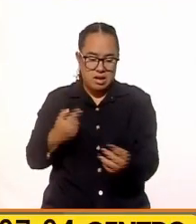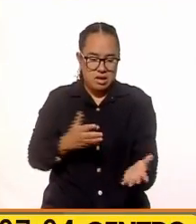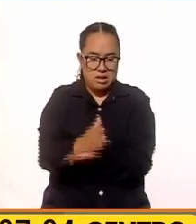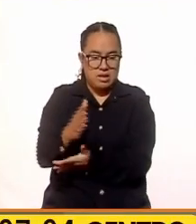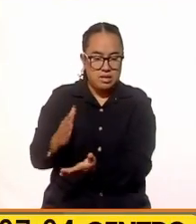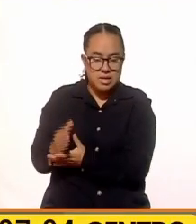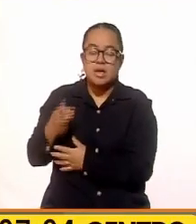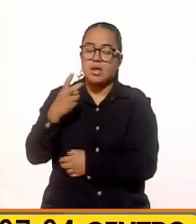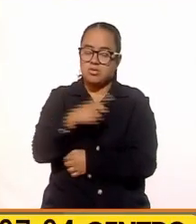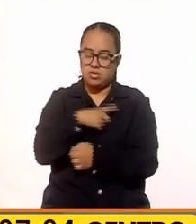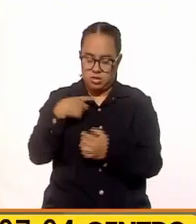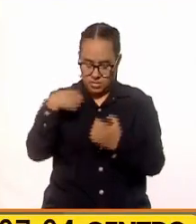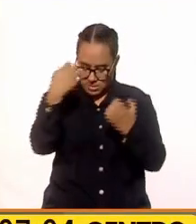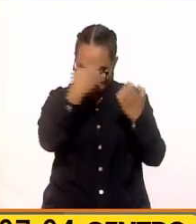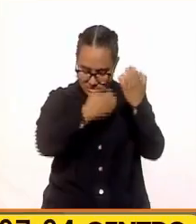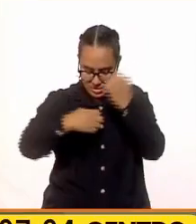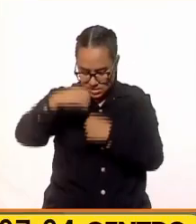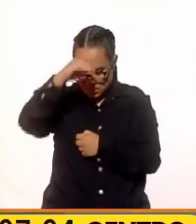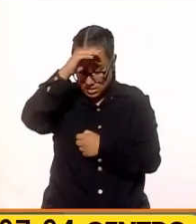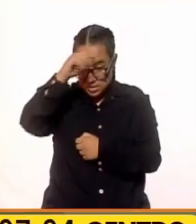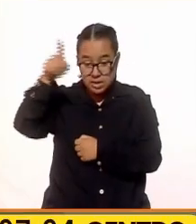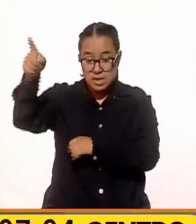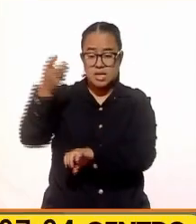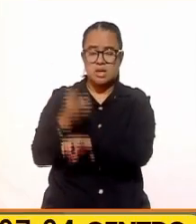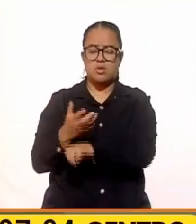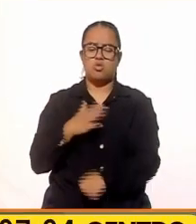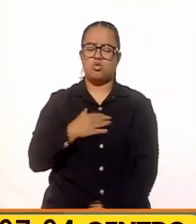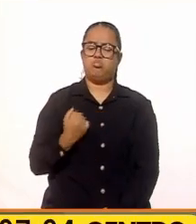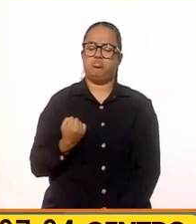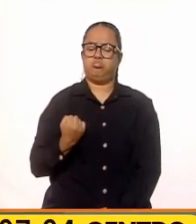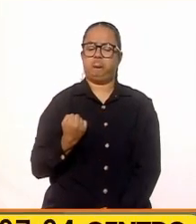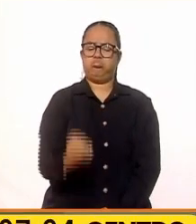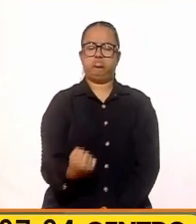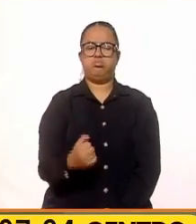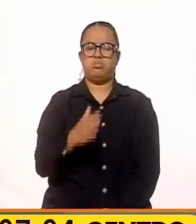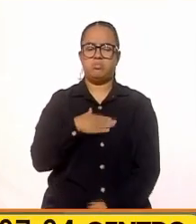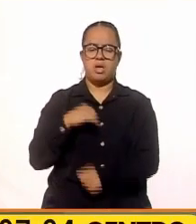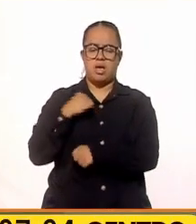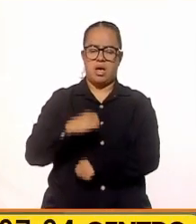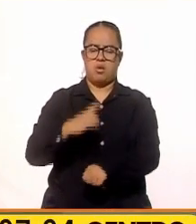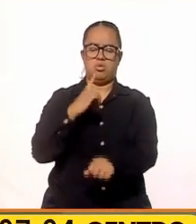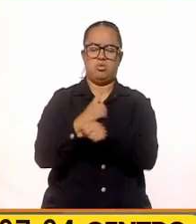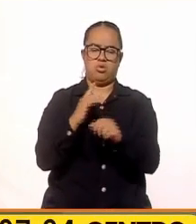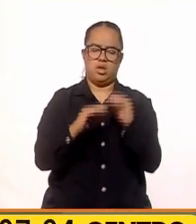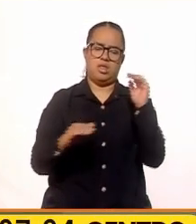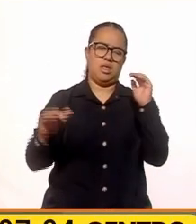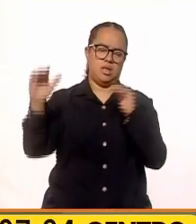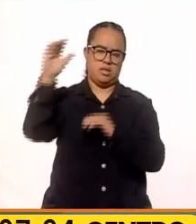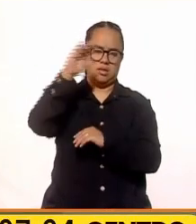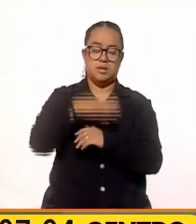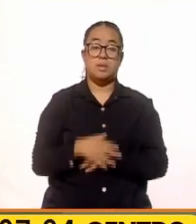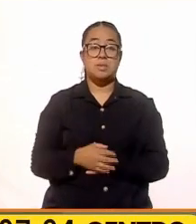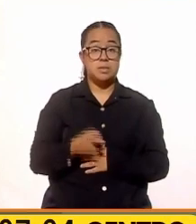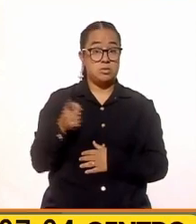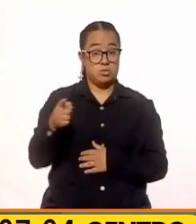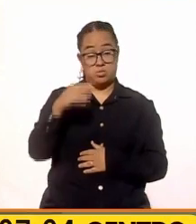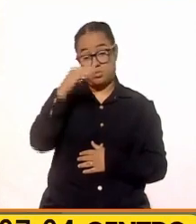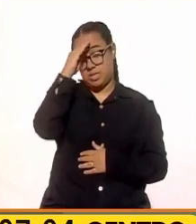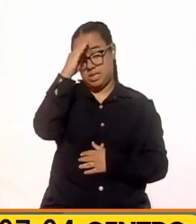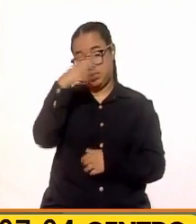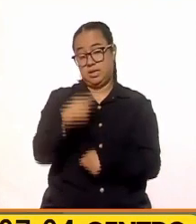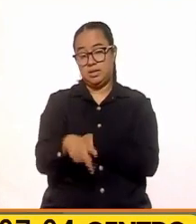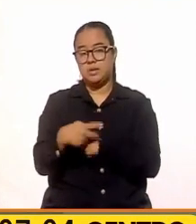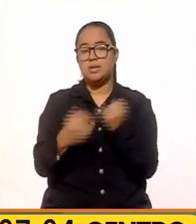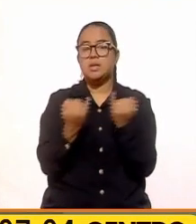fase donde Estados Unidos intenta imponerse como autoridad global no electa. ¿Observas el riesgo de más